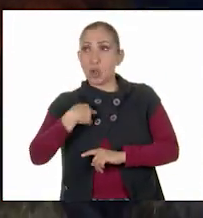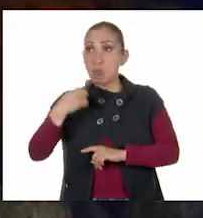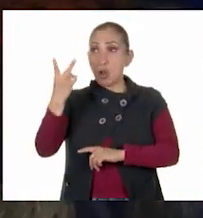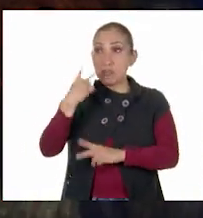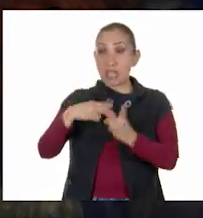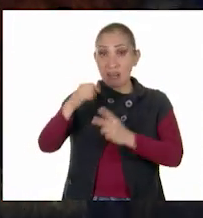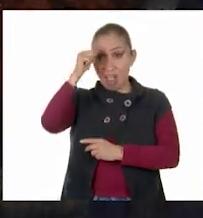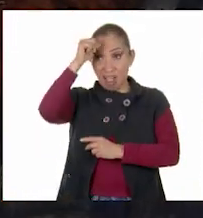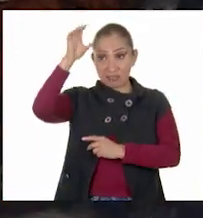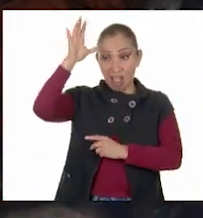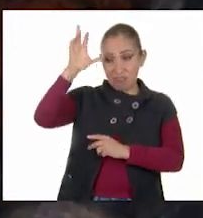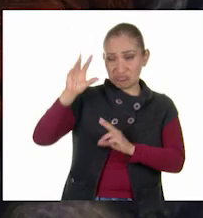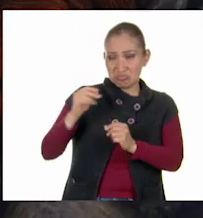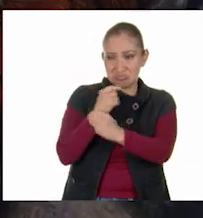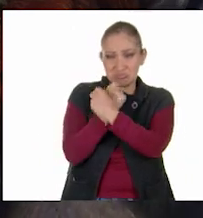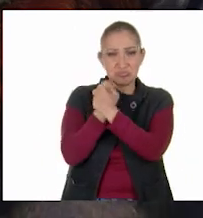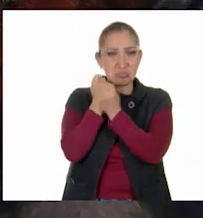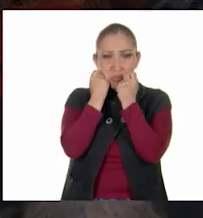Imperio Mexica.